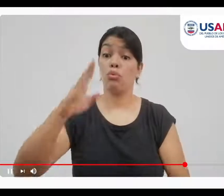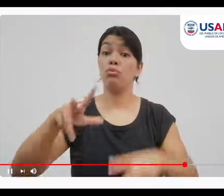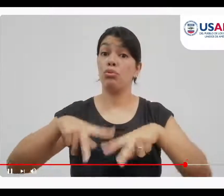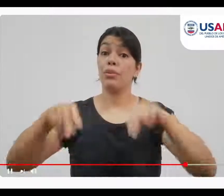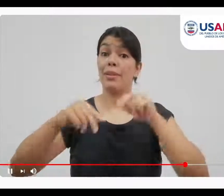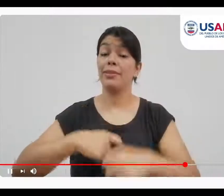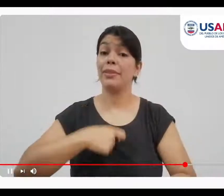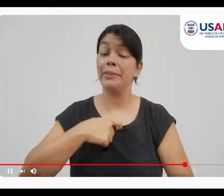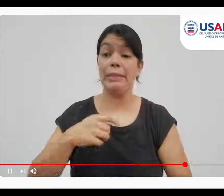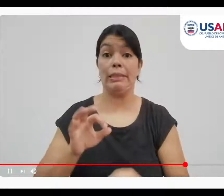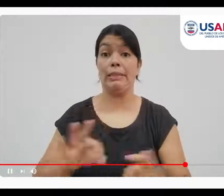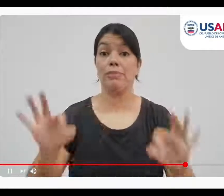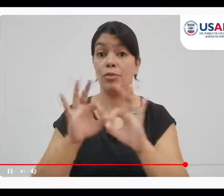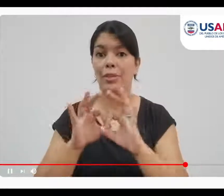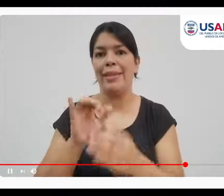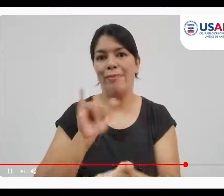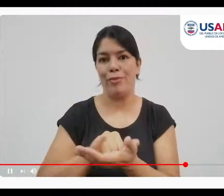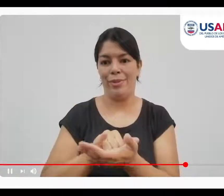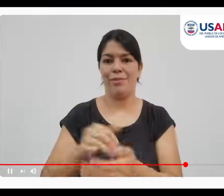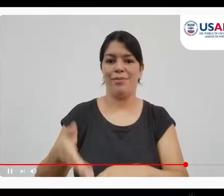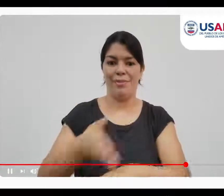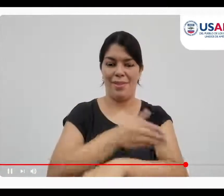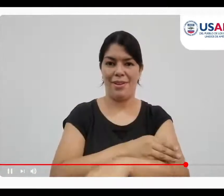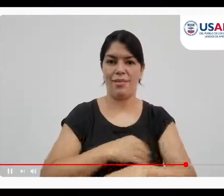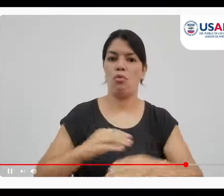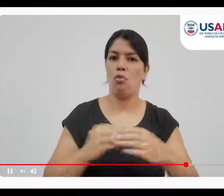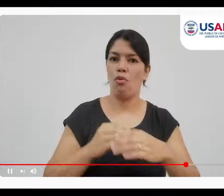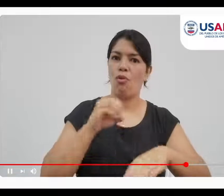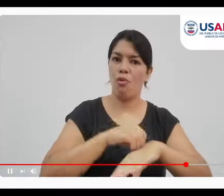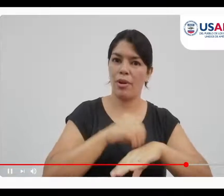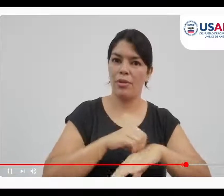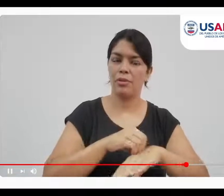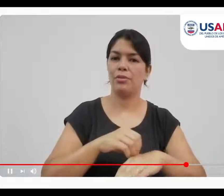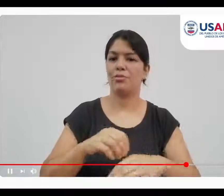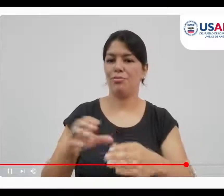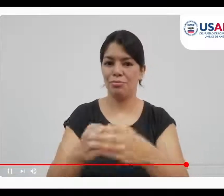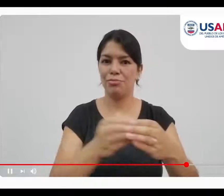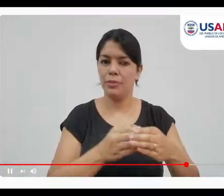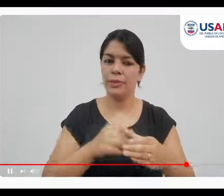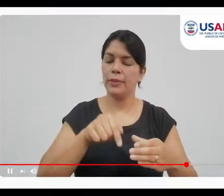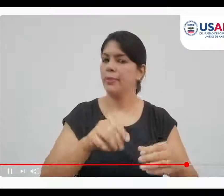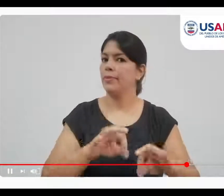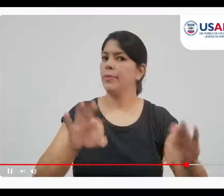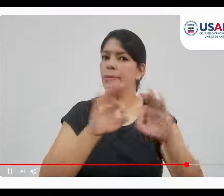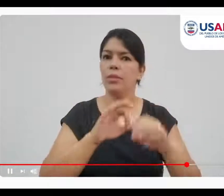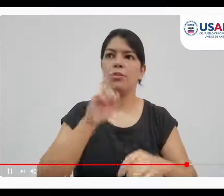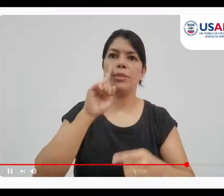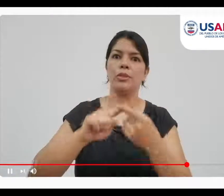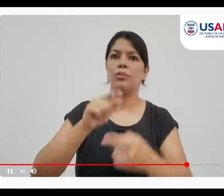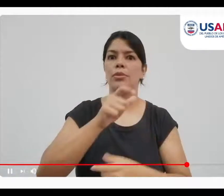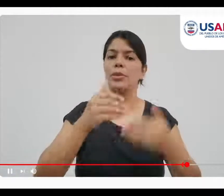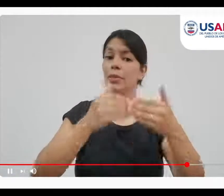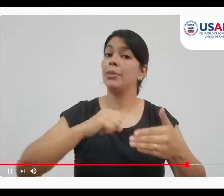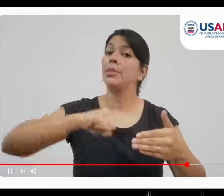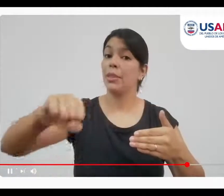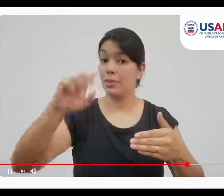futuro. Es por esto que las organizaciones y la población deben asumir que ellos son el instrumento para la garantía de los derechos de las personas con